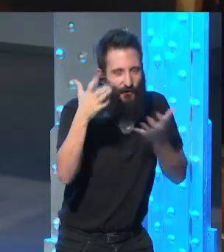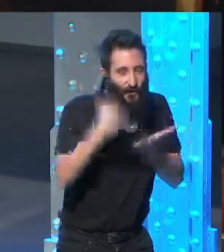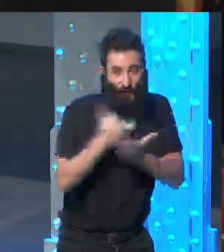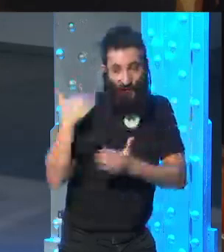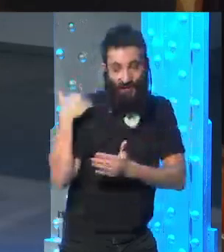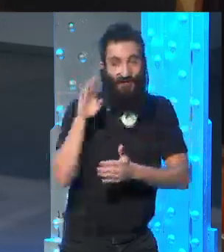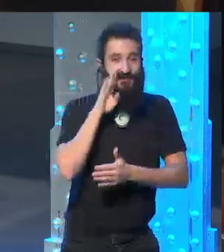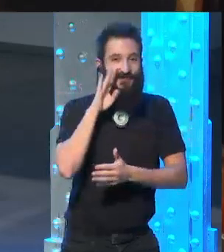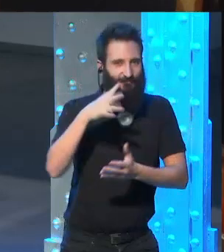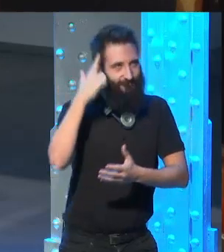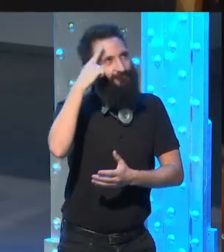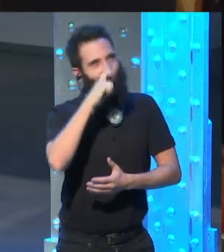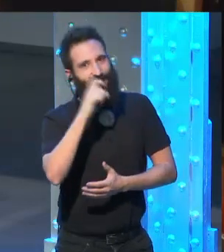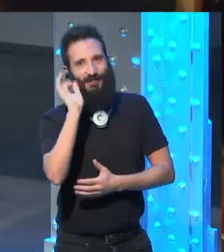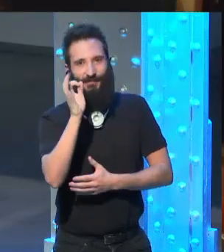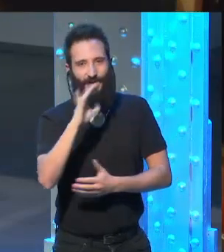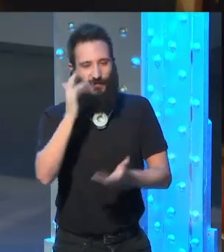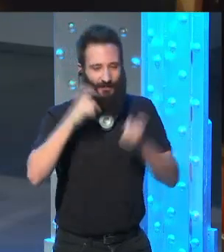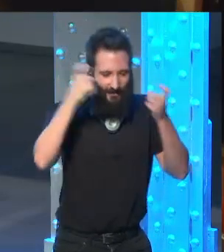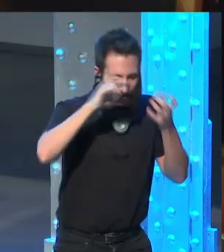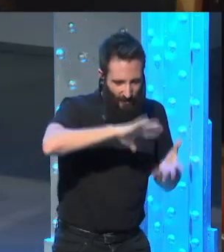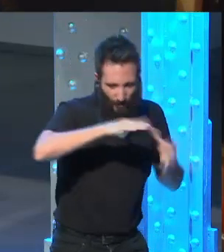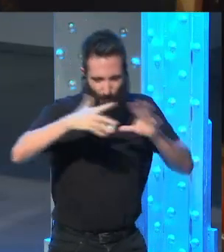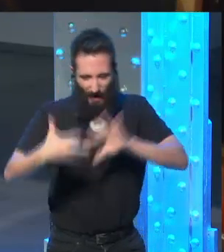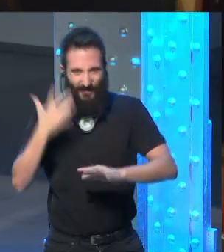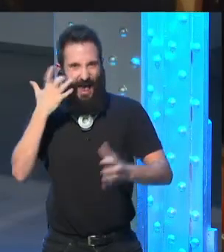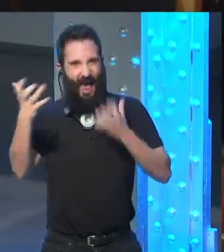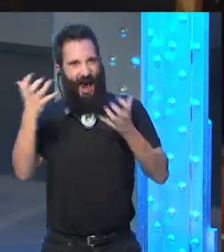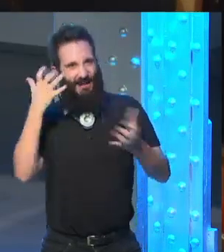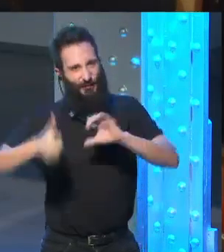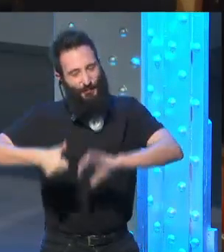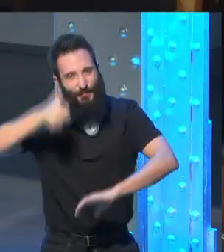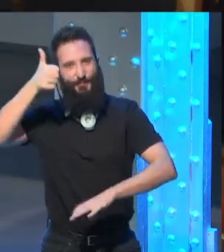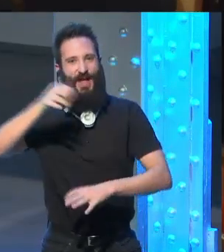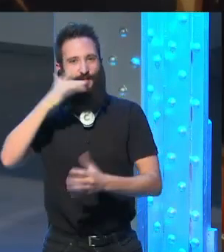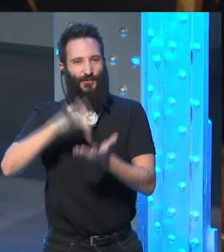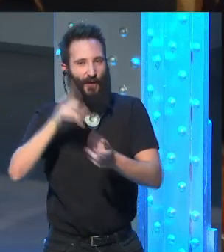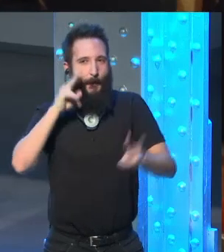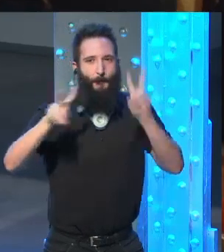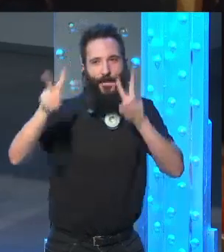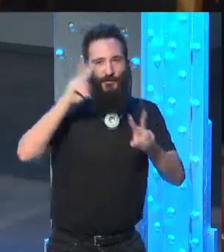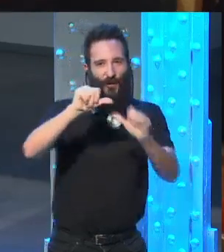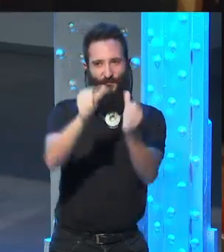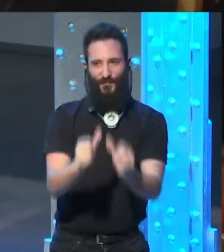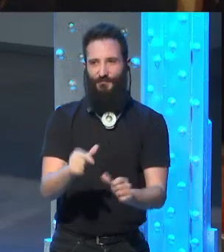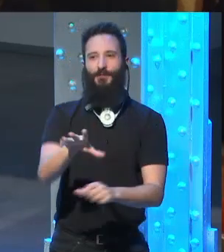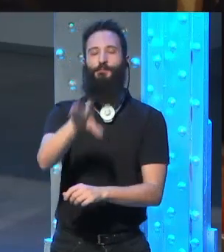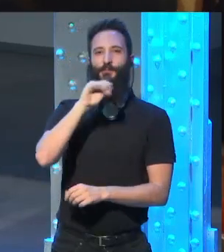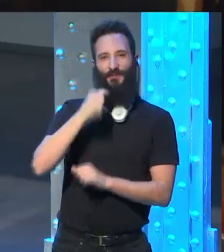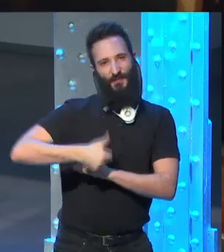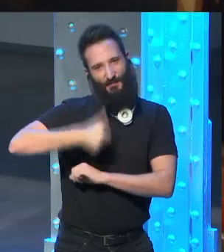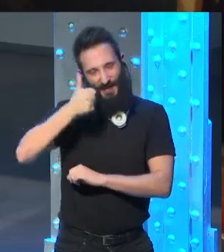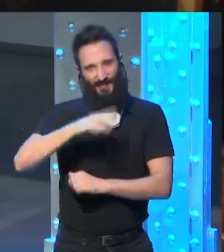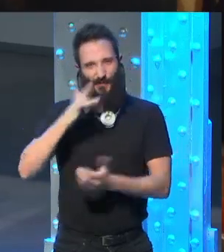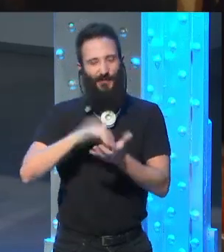montón, en algo más artístico y algo más visual. Entonces, sí que es